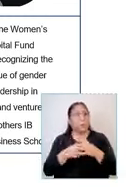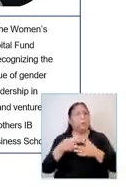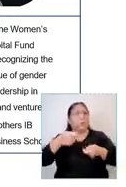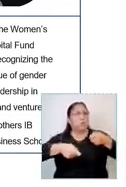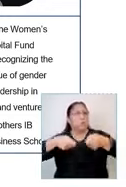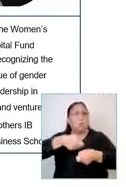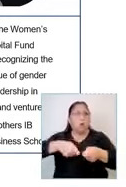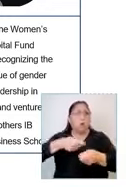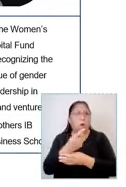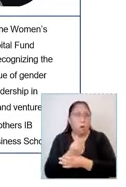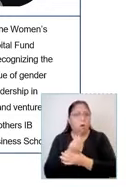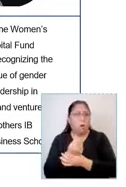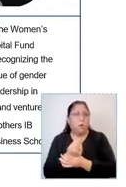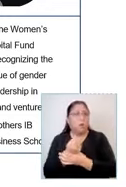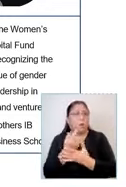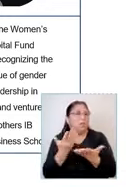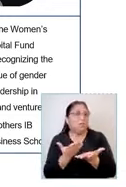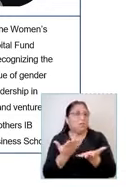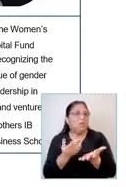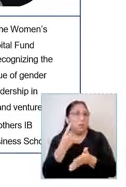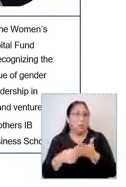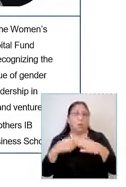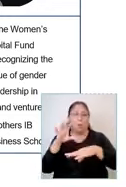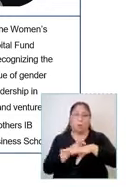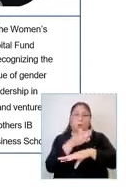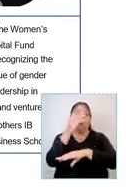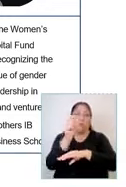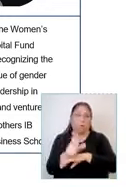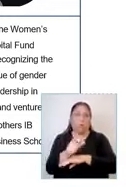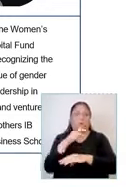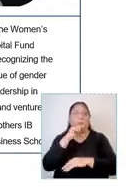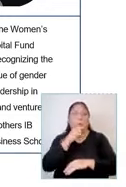en las fundadoras mujeres.